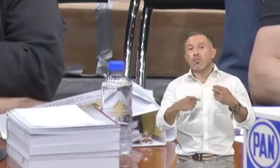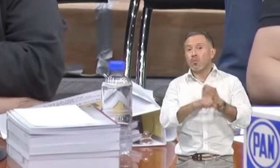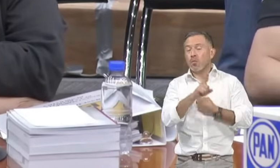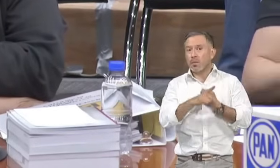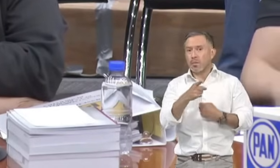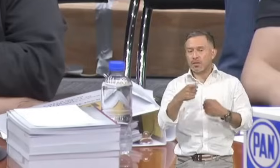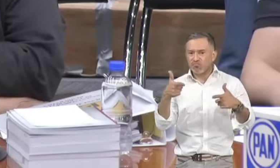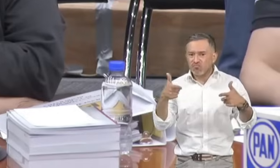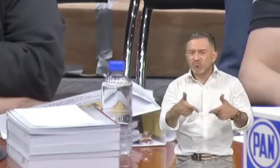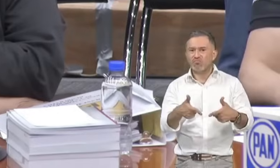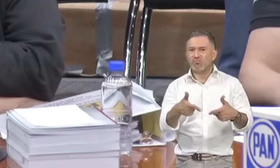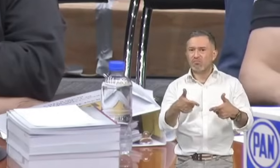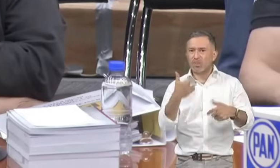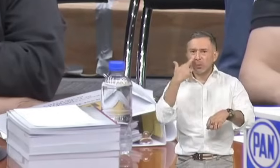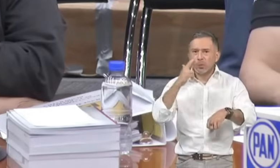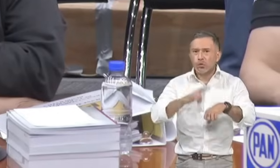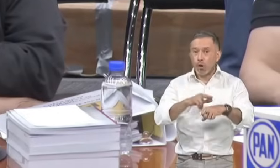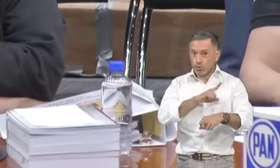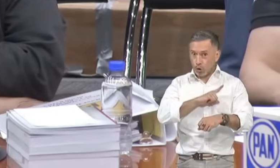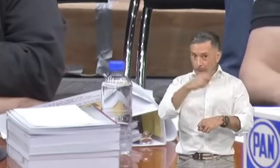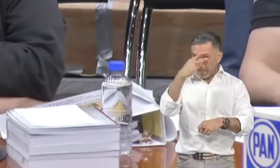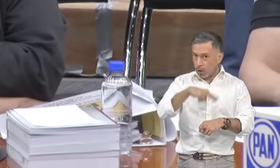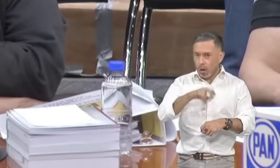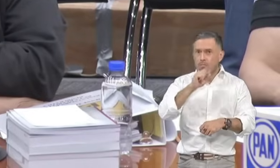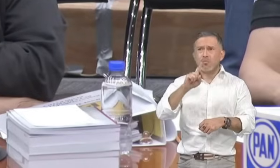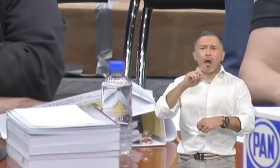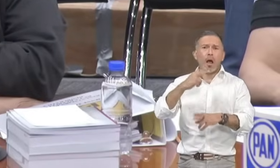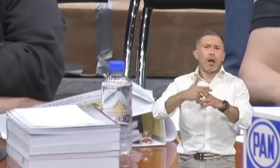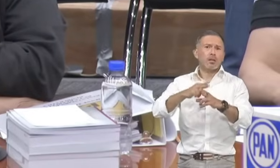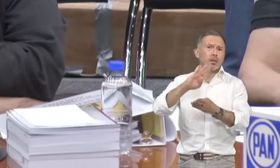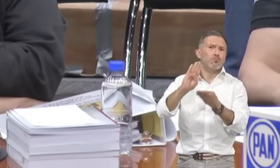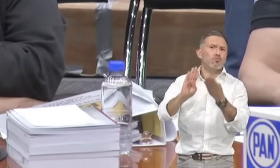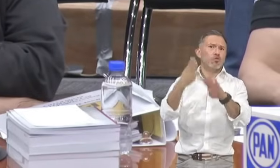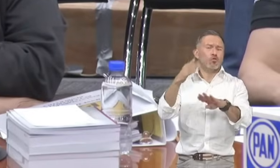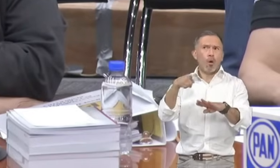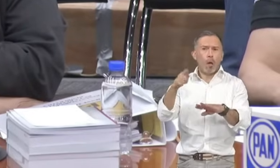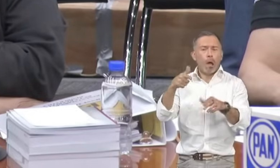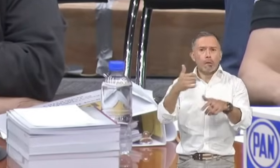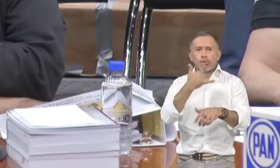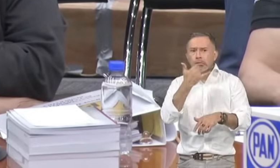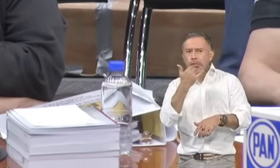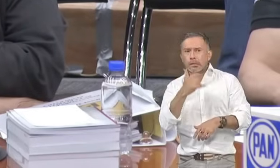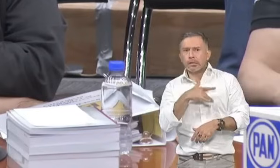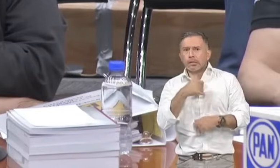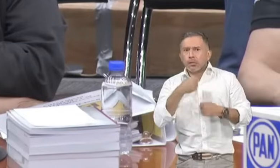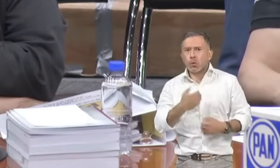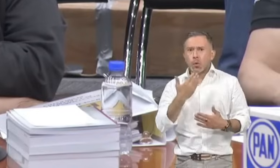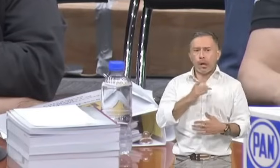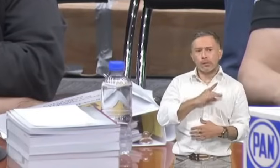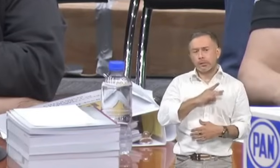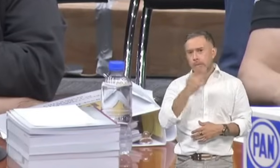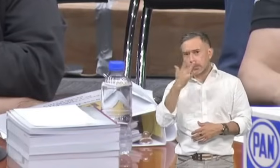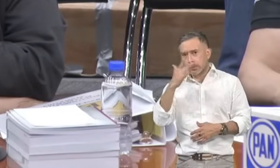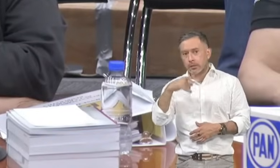estamos viviendo, no en México, sino en el mundo. Hay una serie de fenómenos que se tienen que presentar. Yo creo que deben de ser las